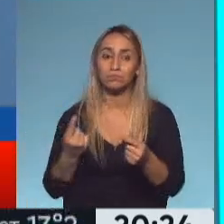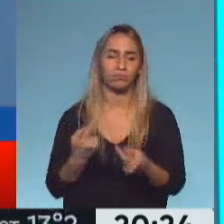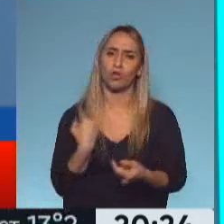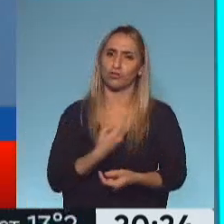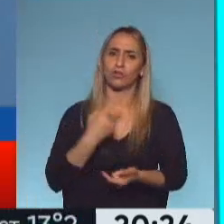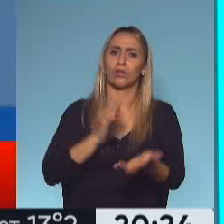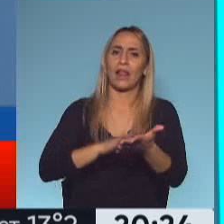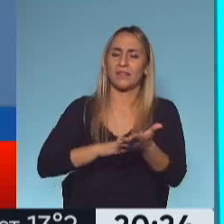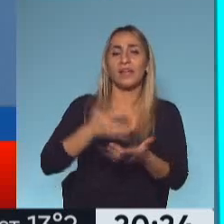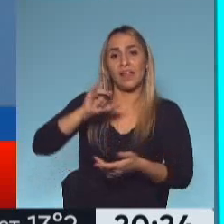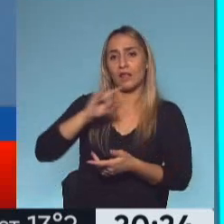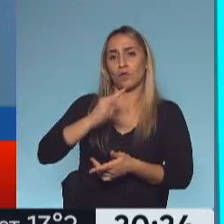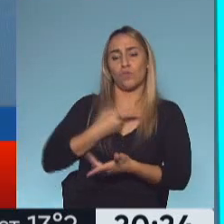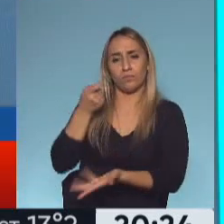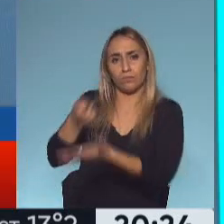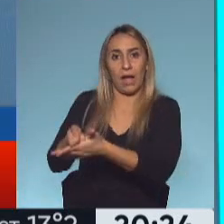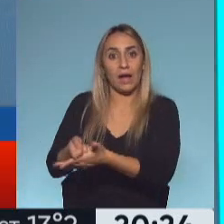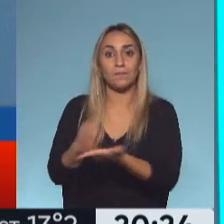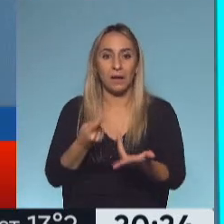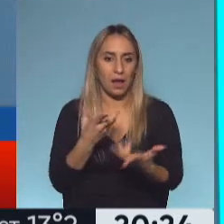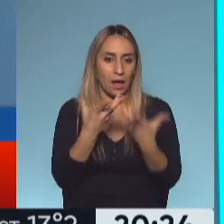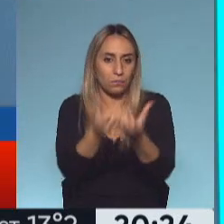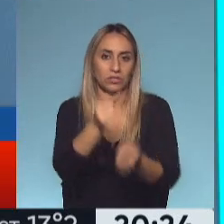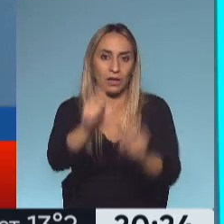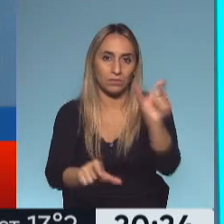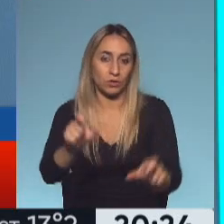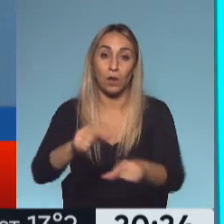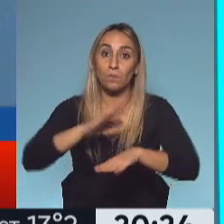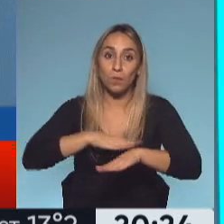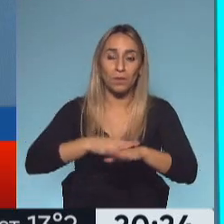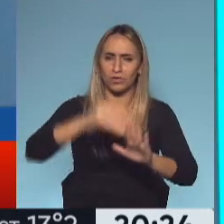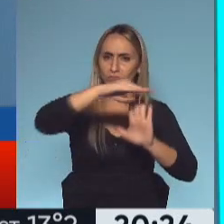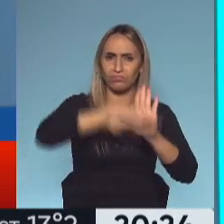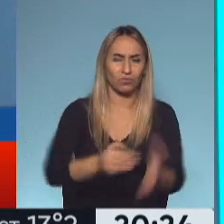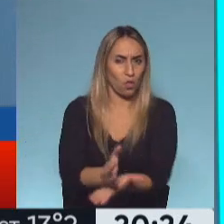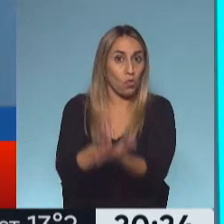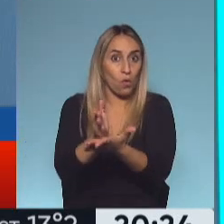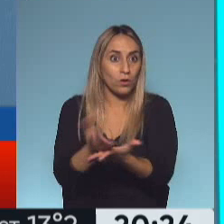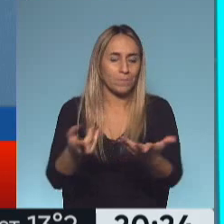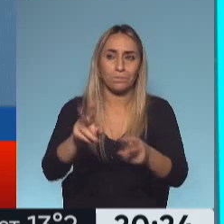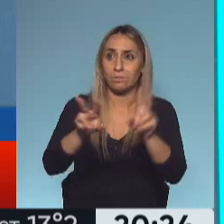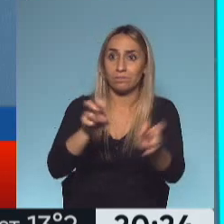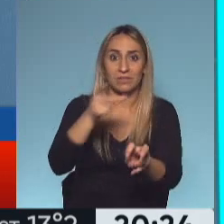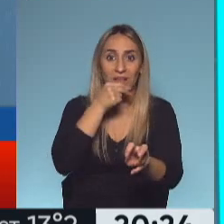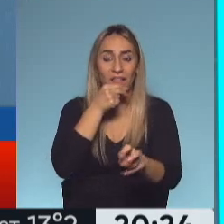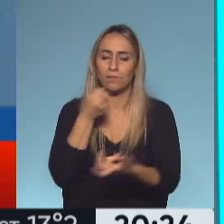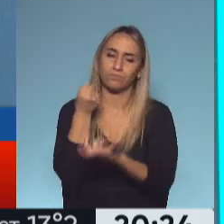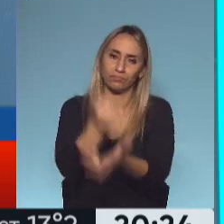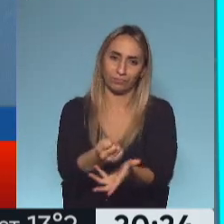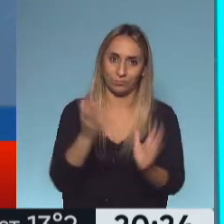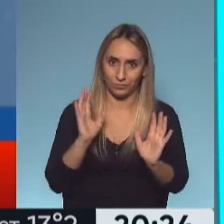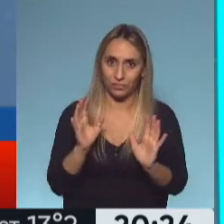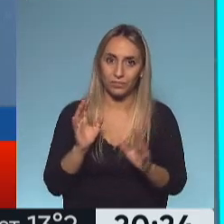crédito, sostener sus ingresos en el momento más duro de las restricciones por la pandemia, y al mismo tiempo necesitaba una herramienta ágil,